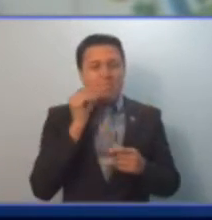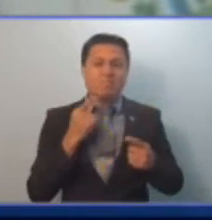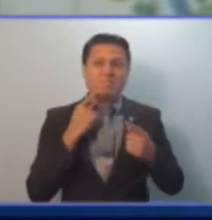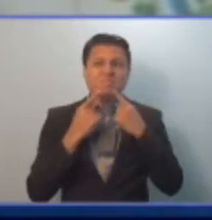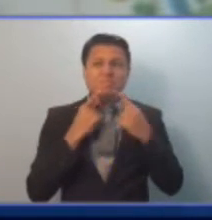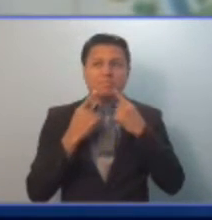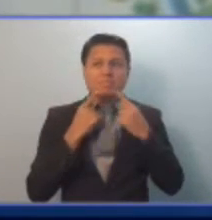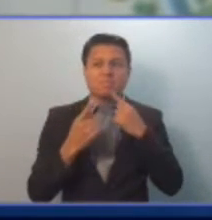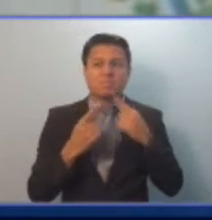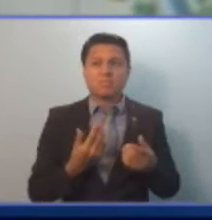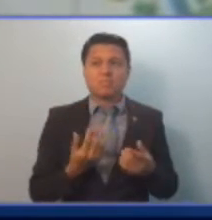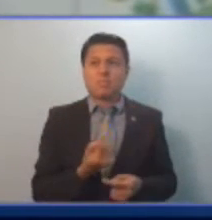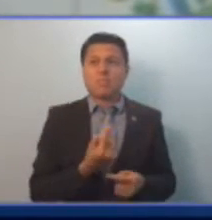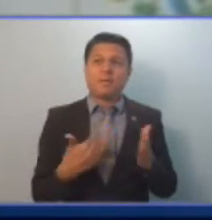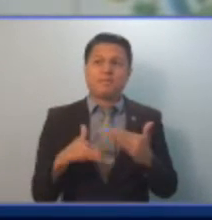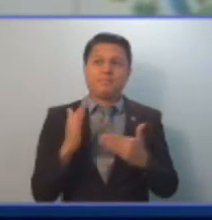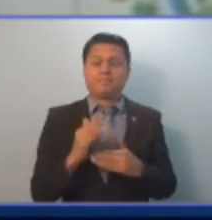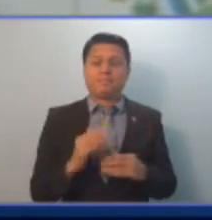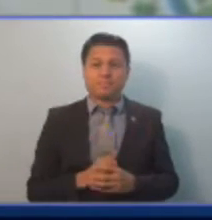audiencias masivas